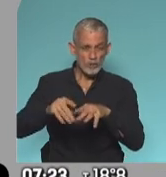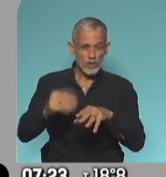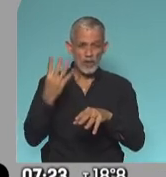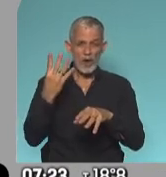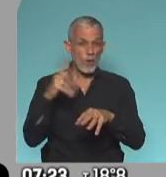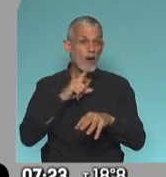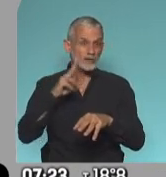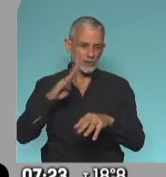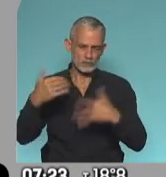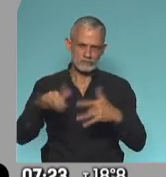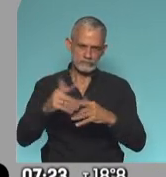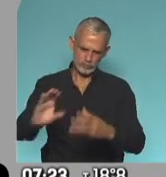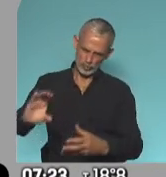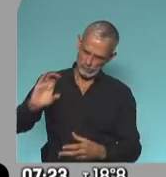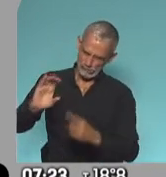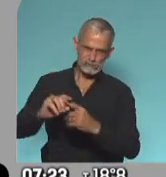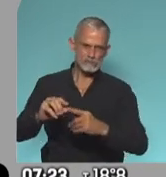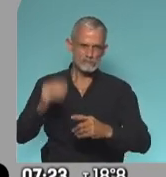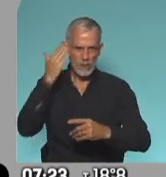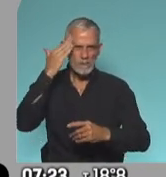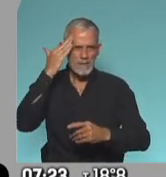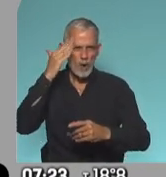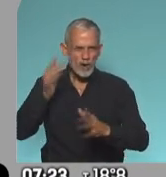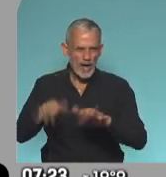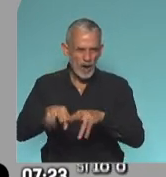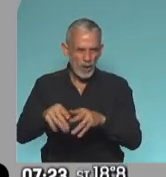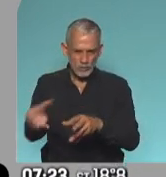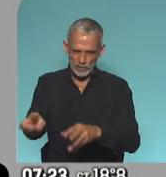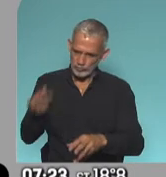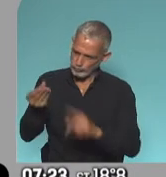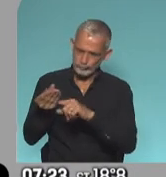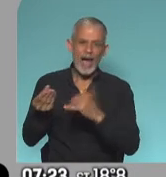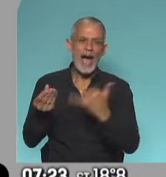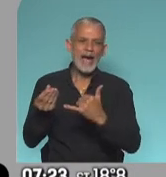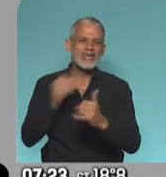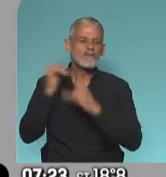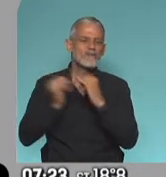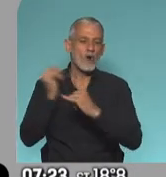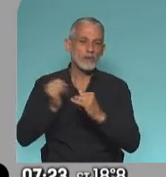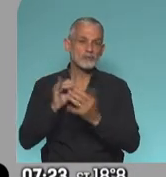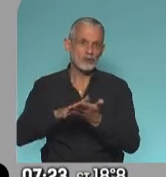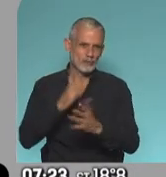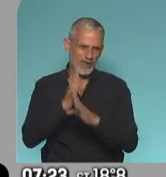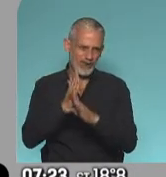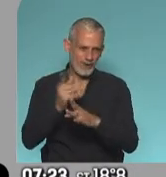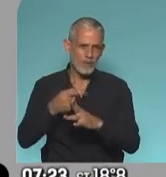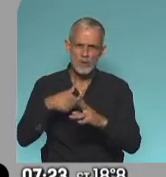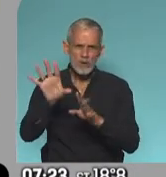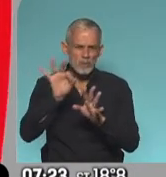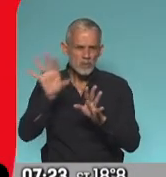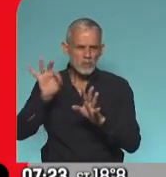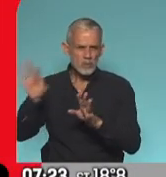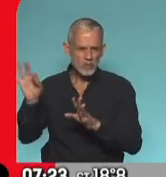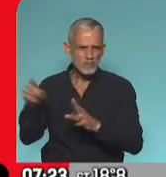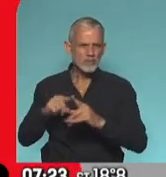es mucha información de hecho en el disco hay mucha información nosotros hemos elegido en